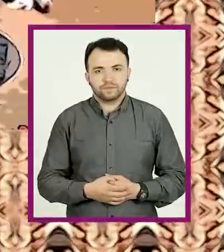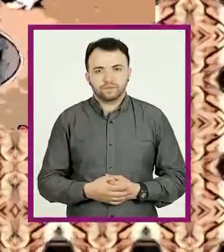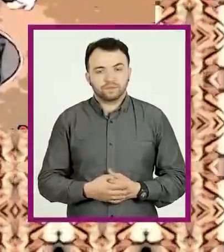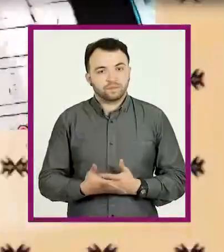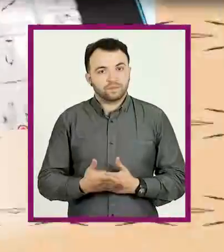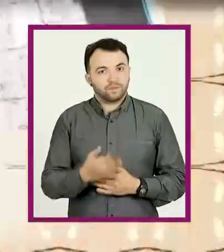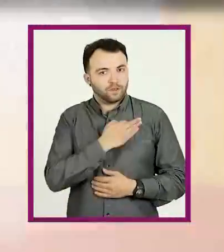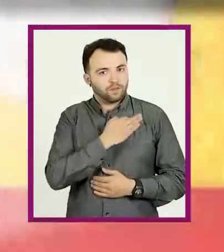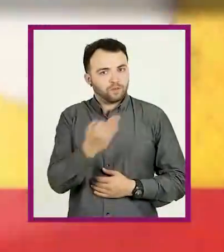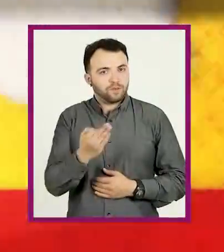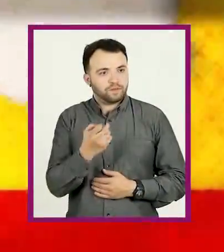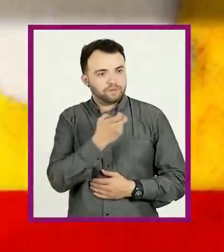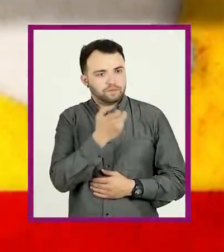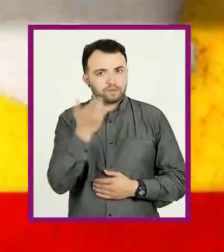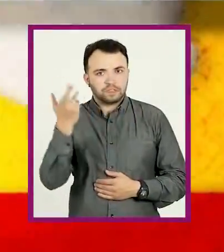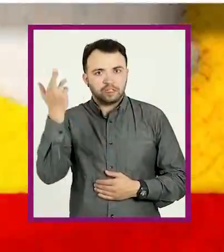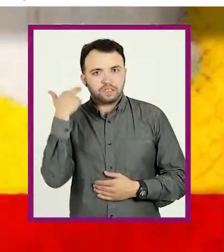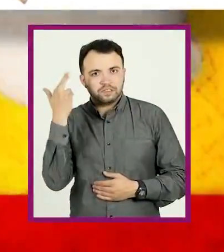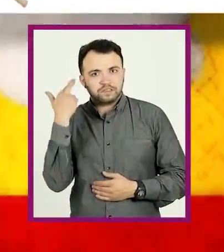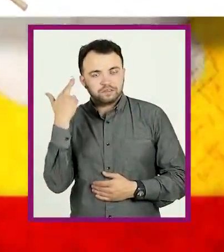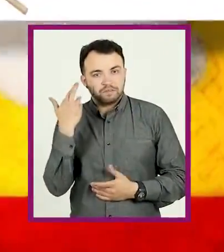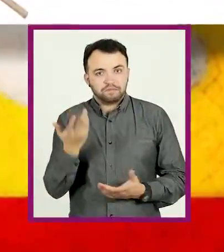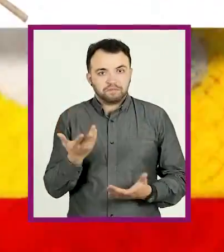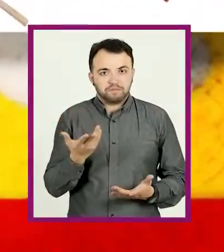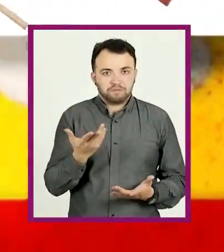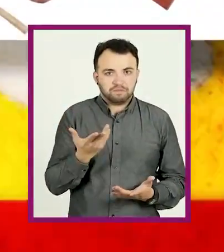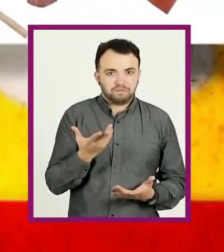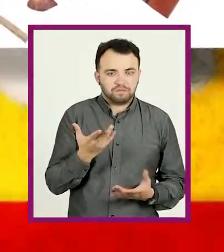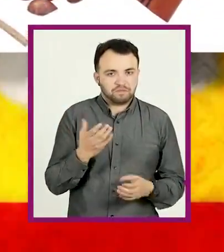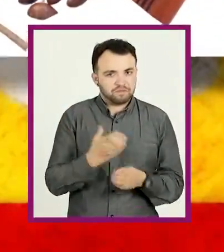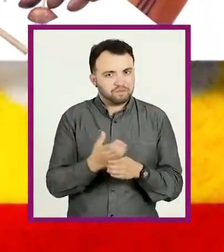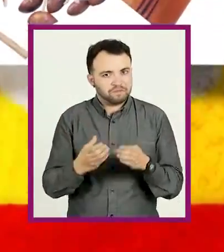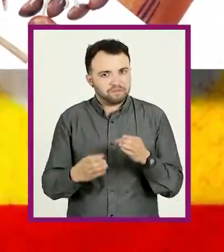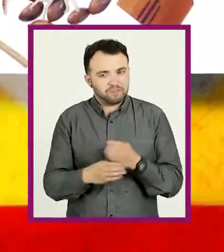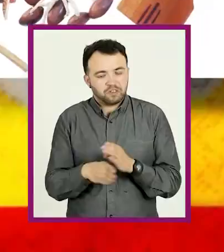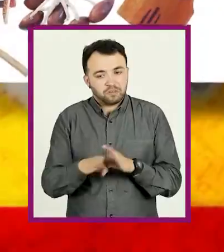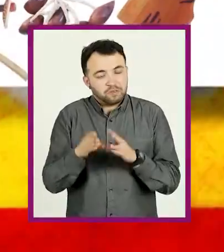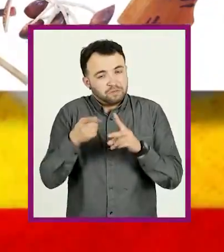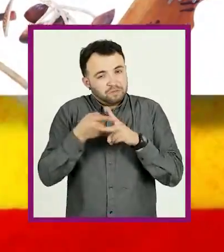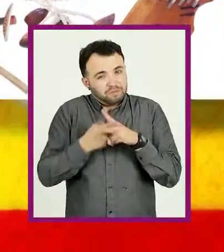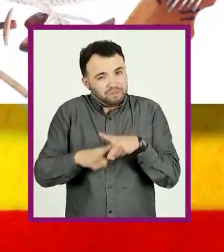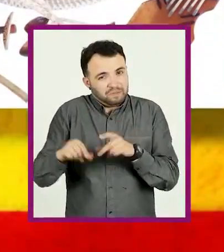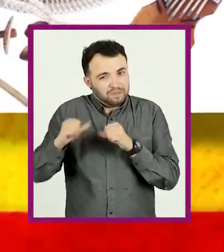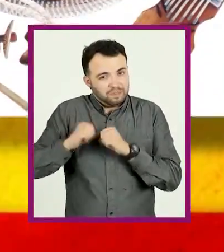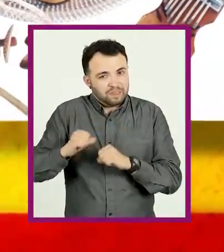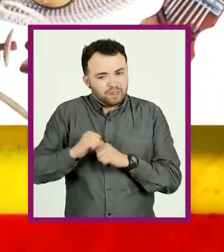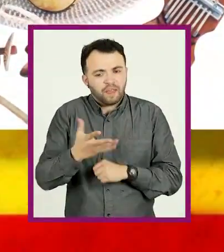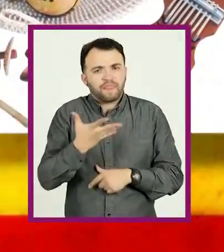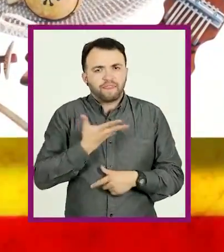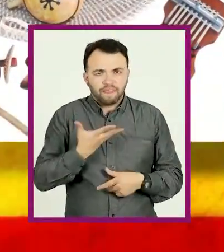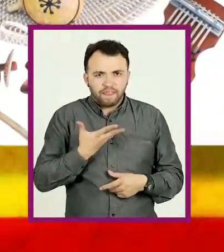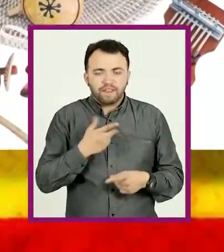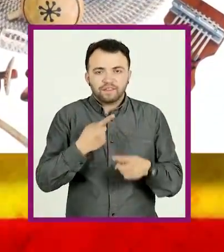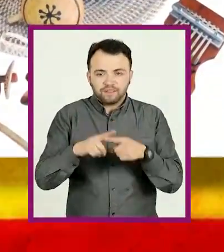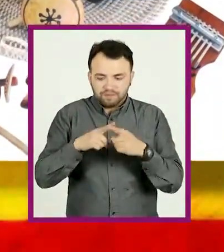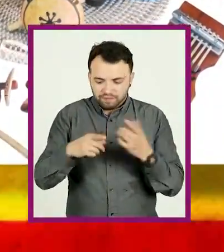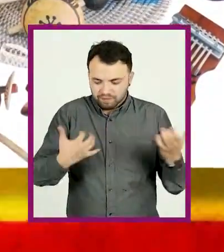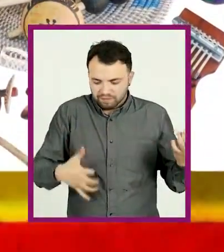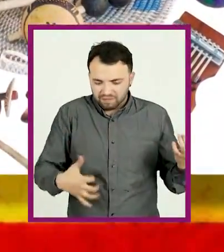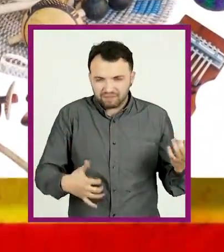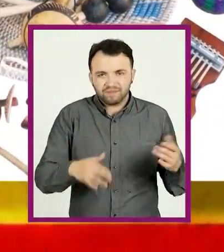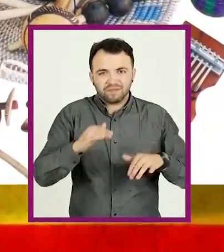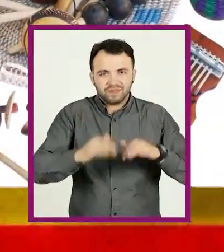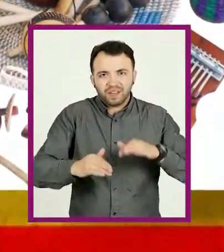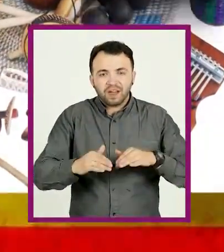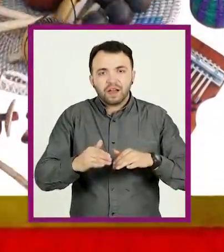cepa. Bueno, ahí se escucha una pieza ternaria, tiene instrumentos que, digamos que se dirigen mucho hacia